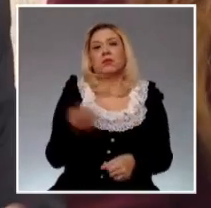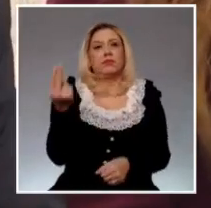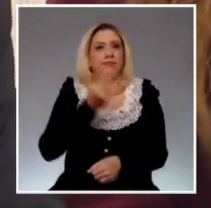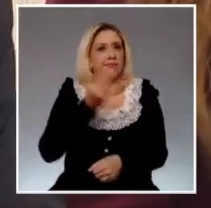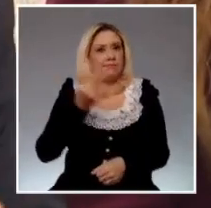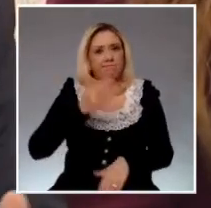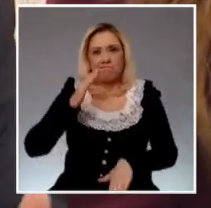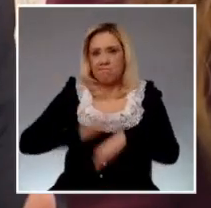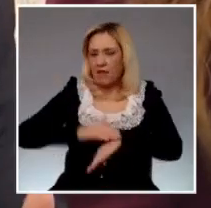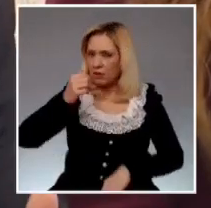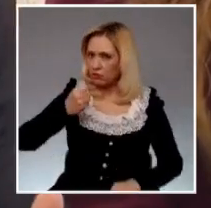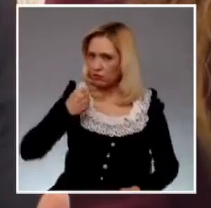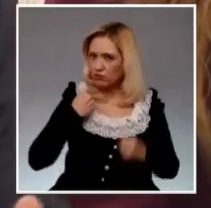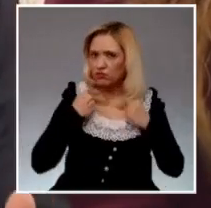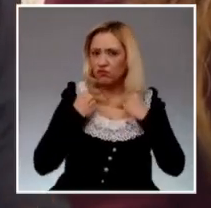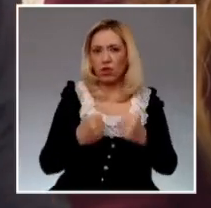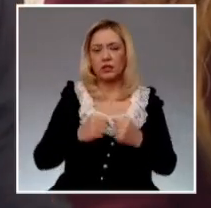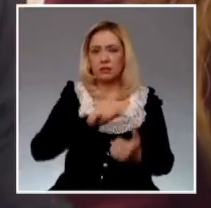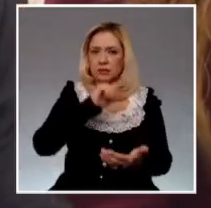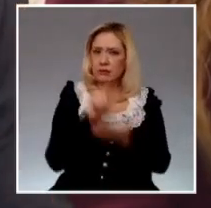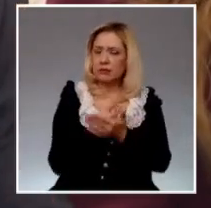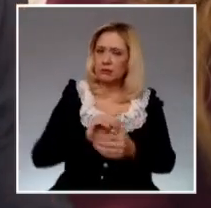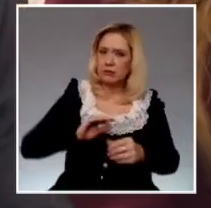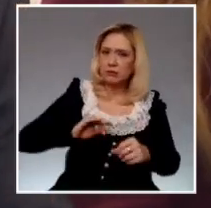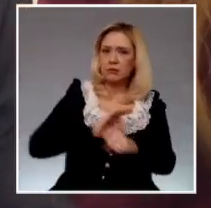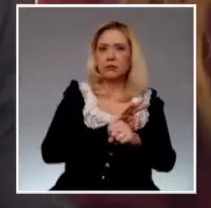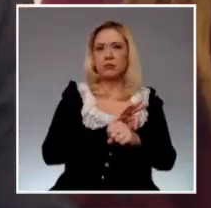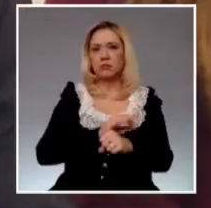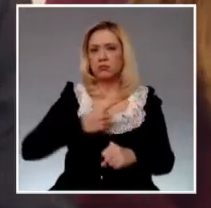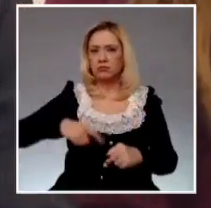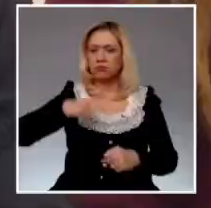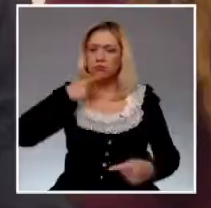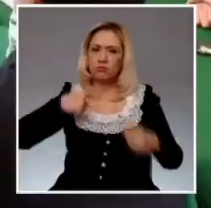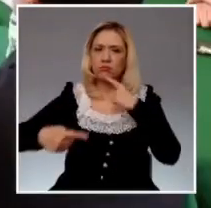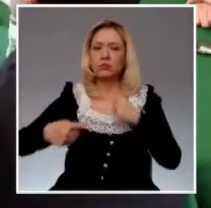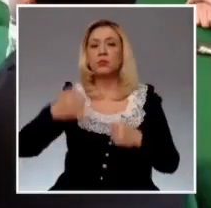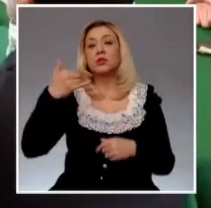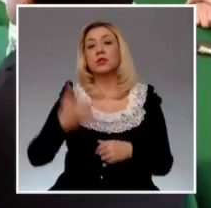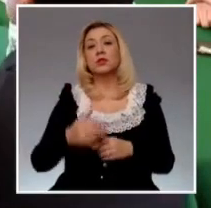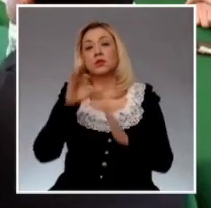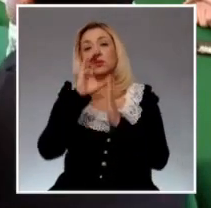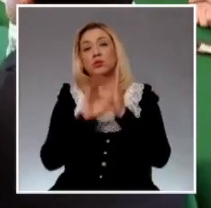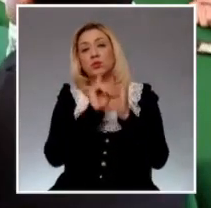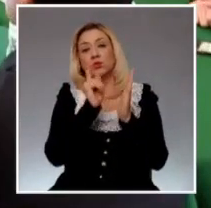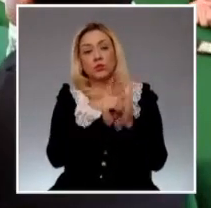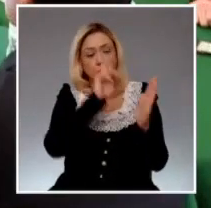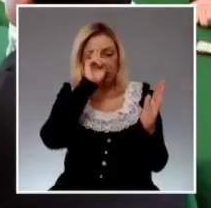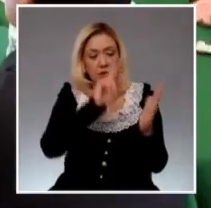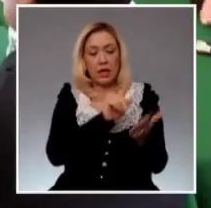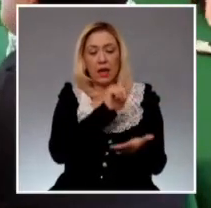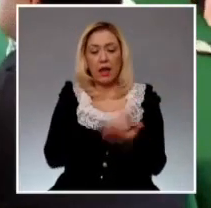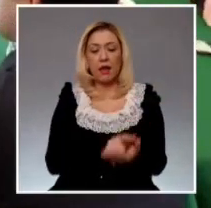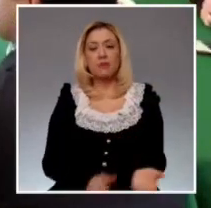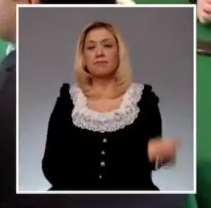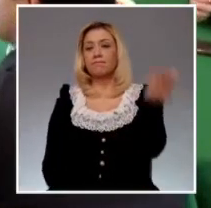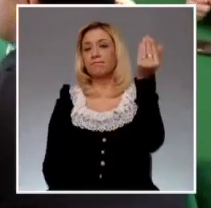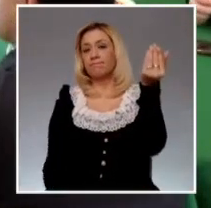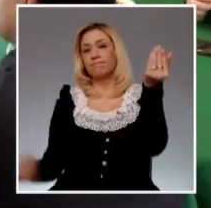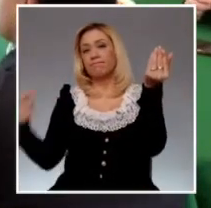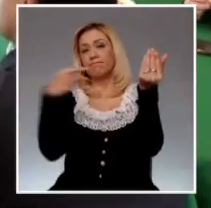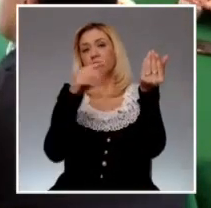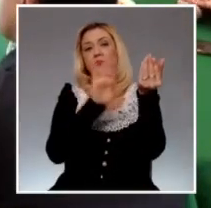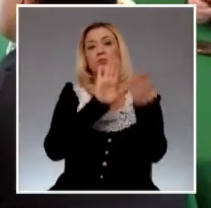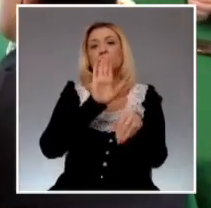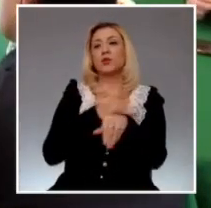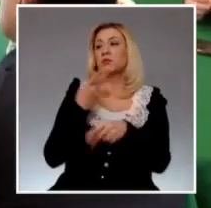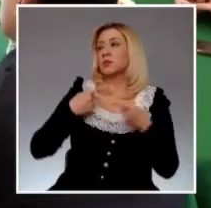también se requieren autoridades que respondan con la Constitución y la ley en la mano a las demandas de una sociedad cada vez más plural,